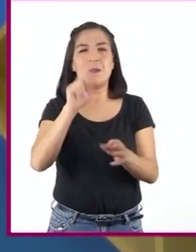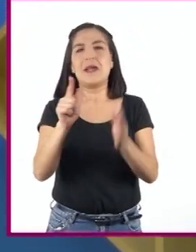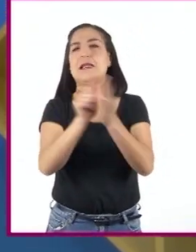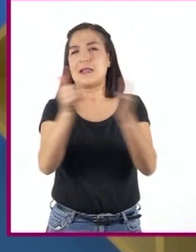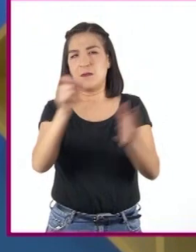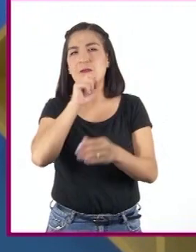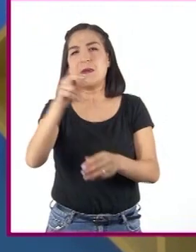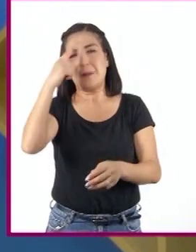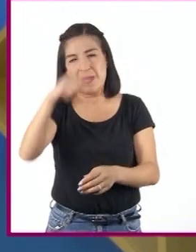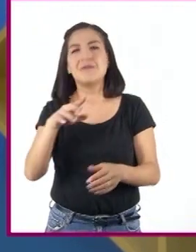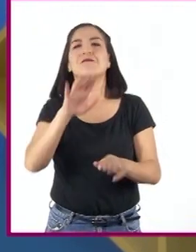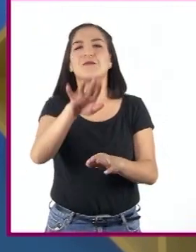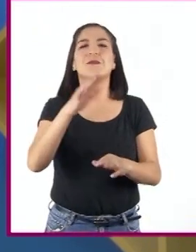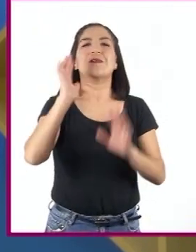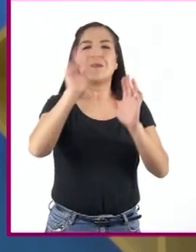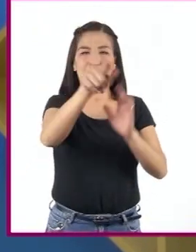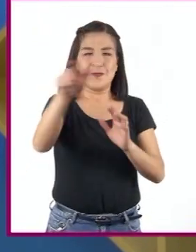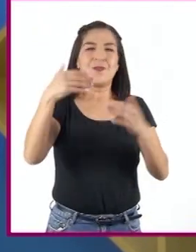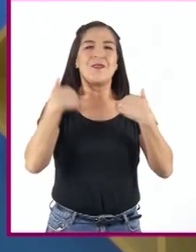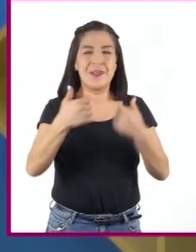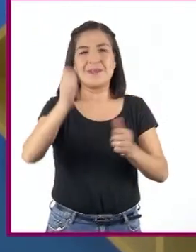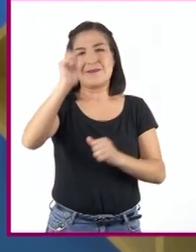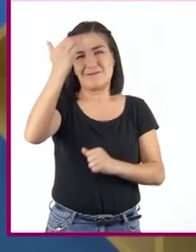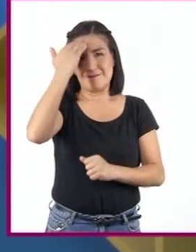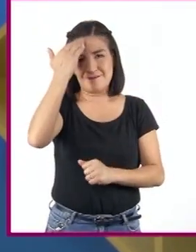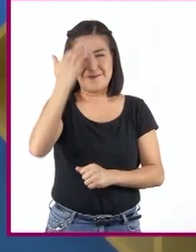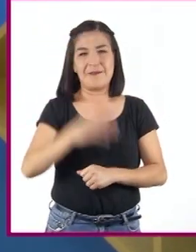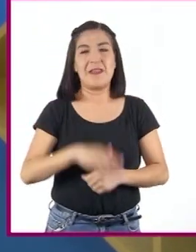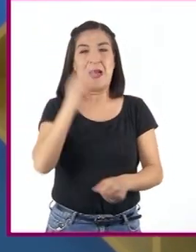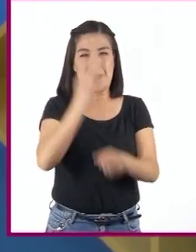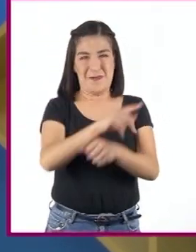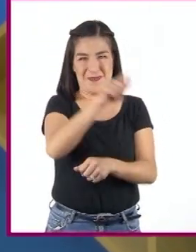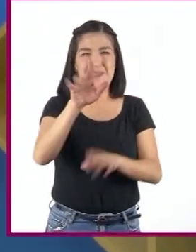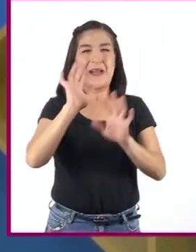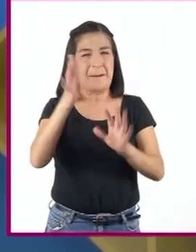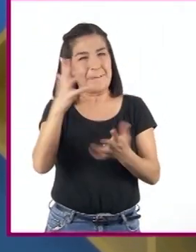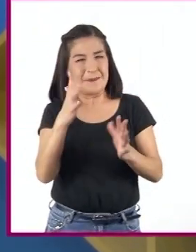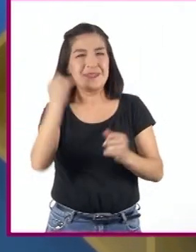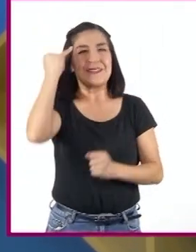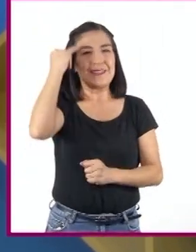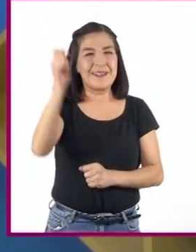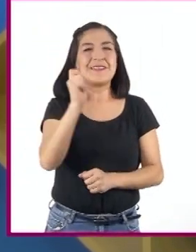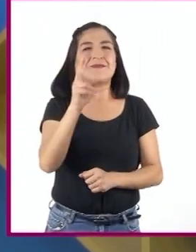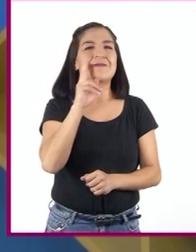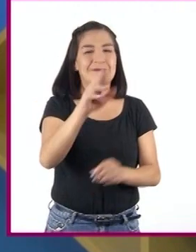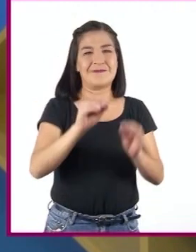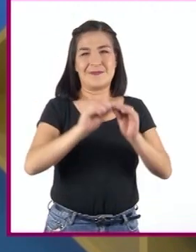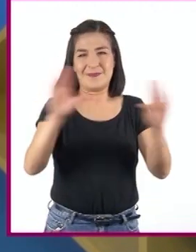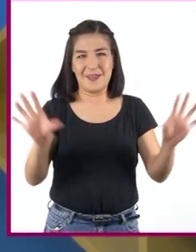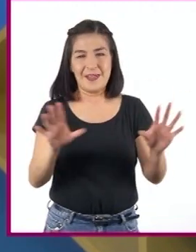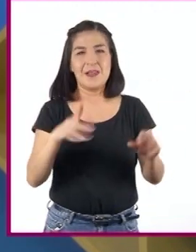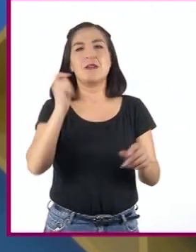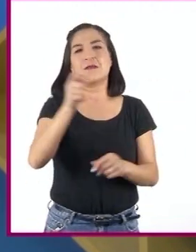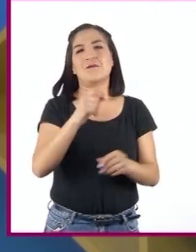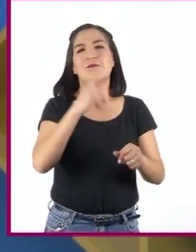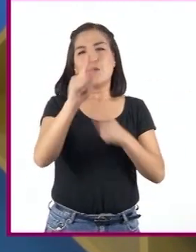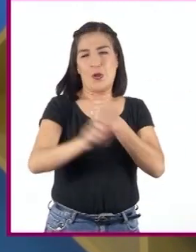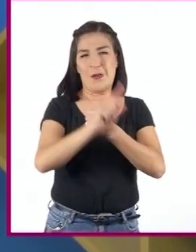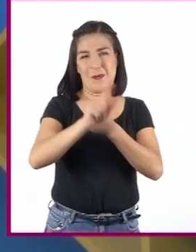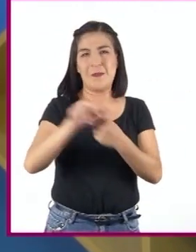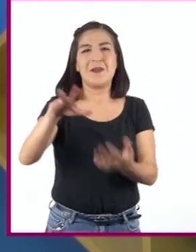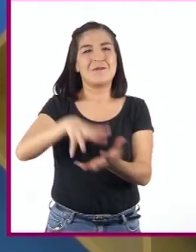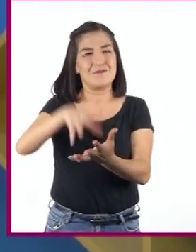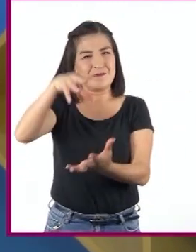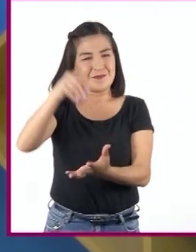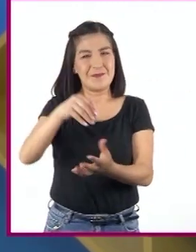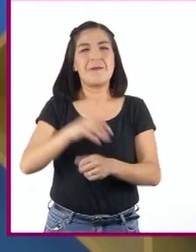sus conocimientos previos. Ahora que tienen una idea más clara sobre la solución de problemas geométricos,